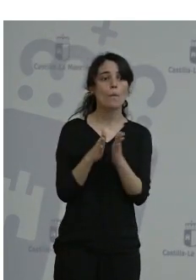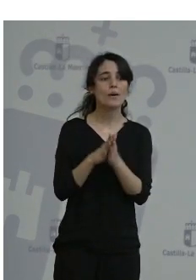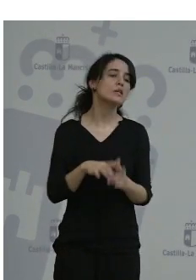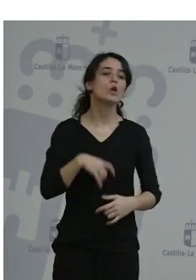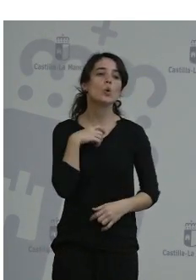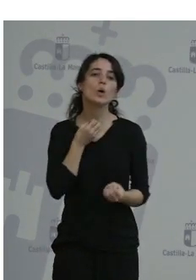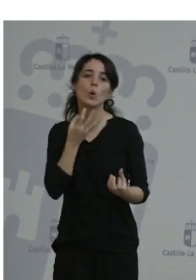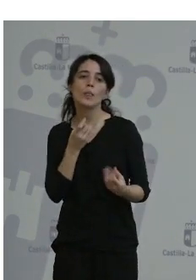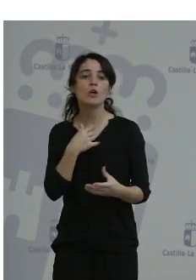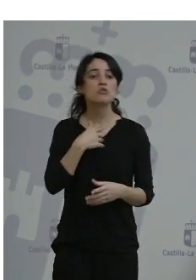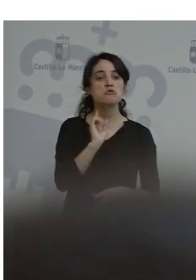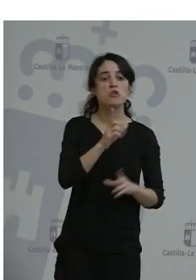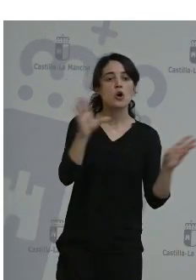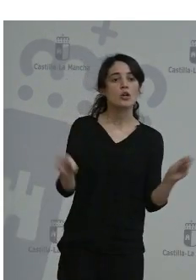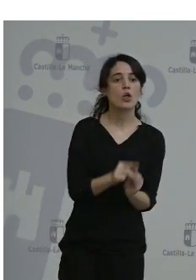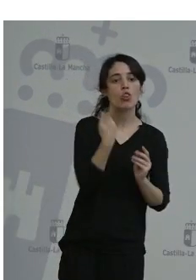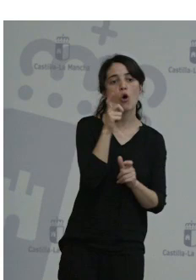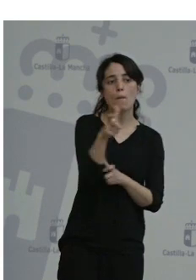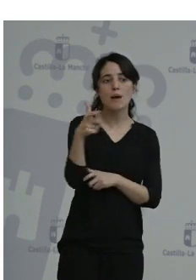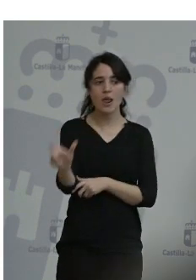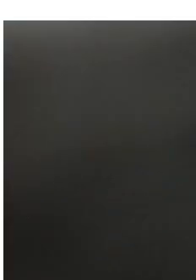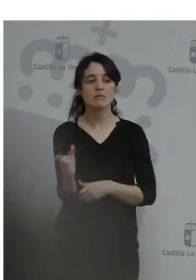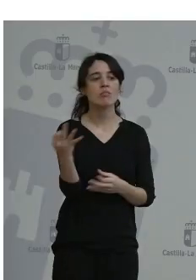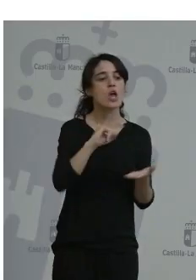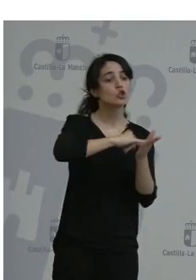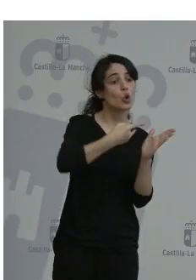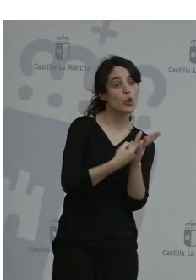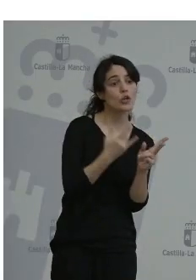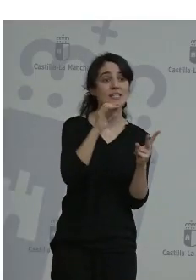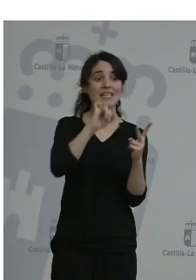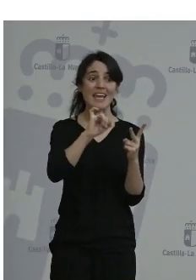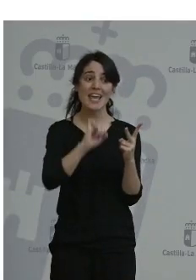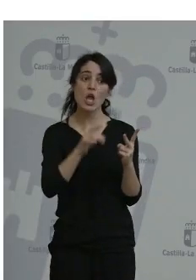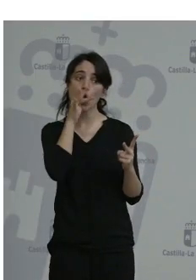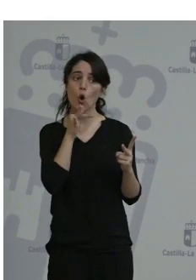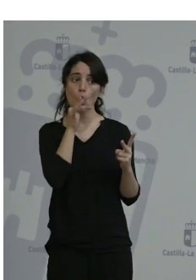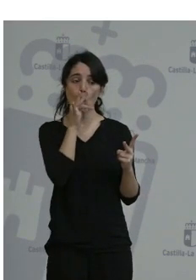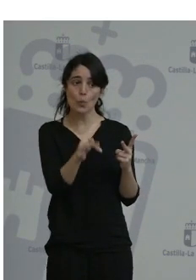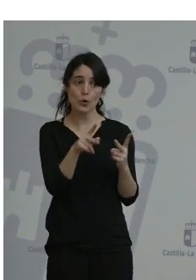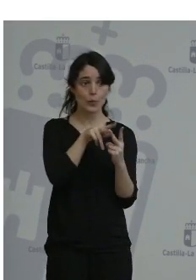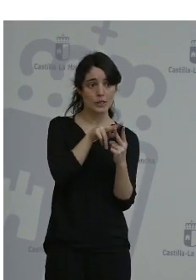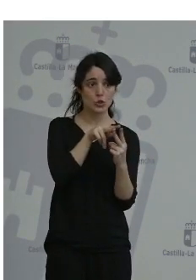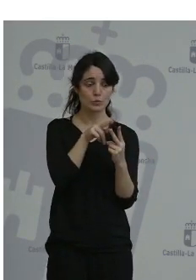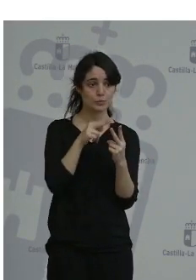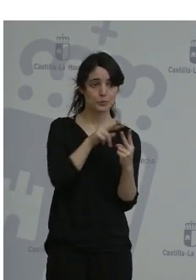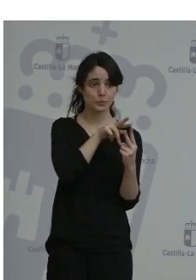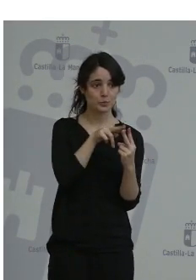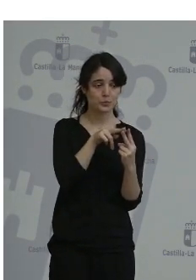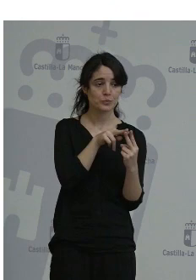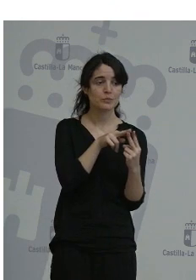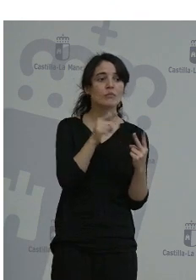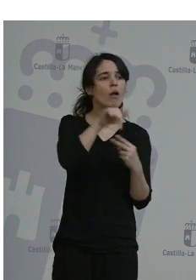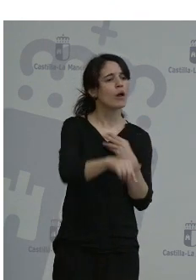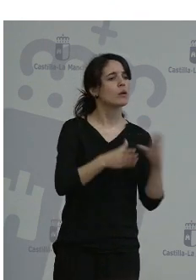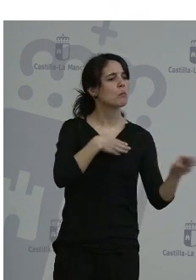yo lo he resumido en dos palabras, soluciones y compromiso. Las soluciones tienen que estar, y aquí hay materia gris suficiente para